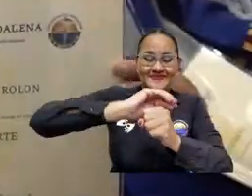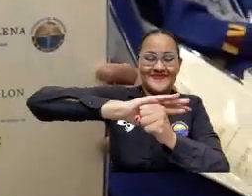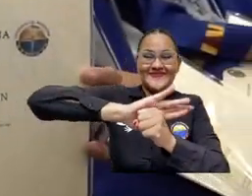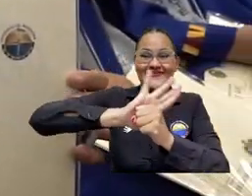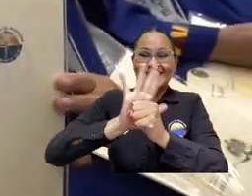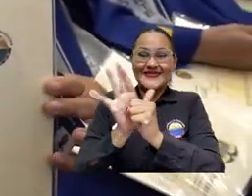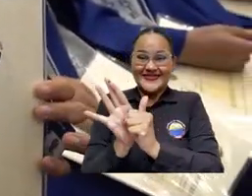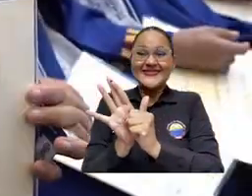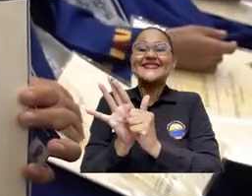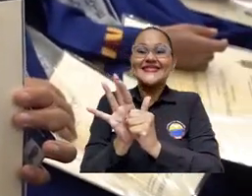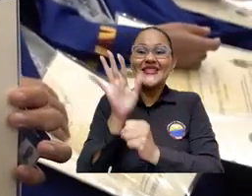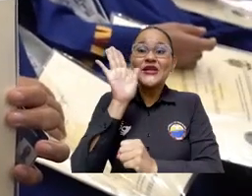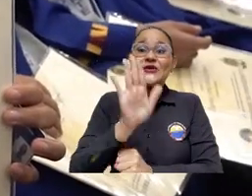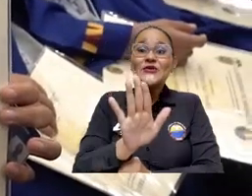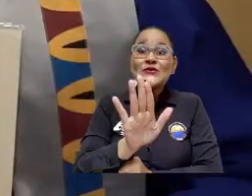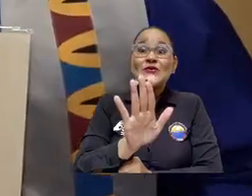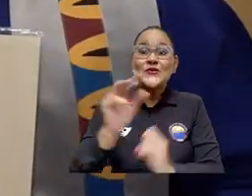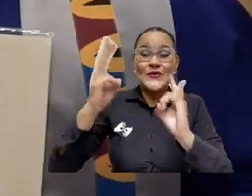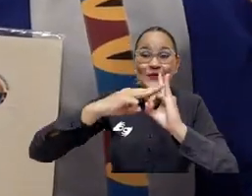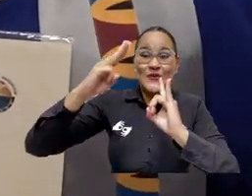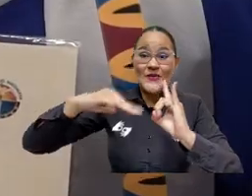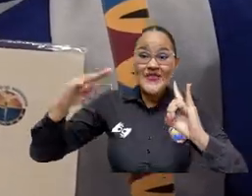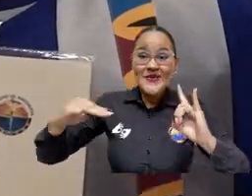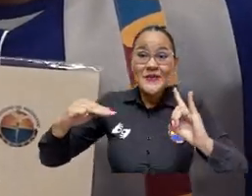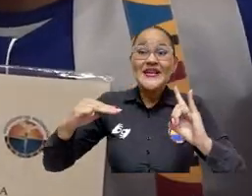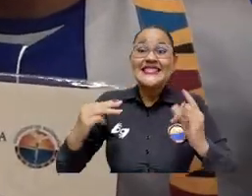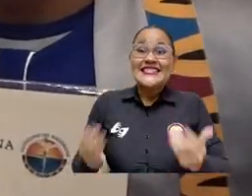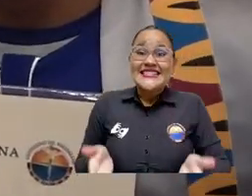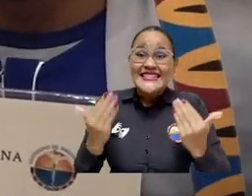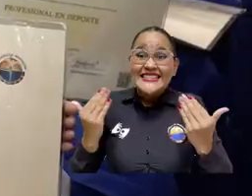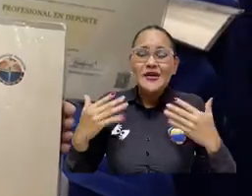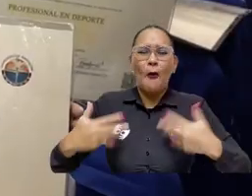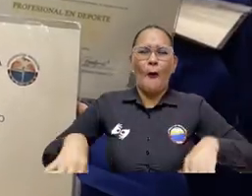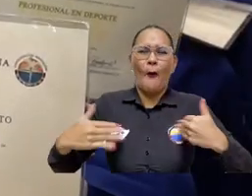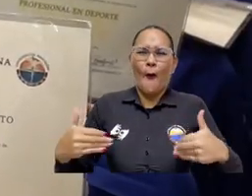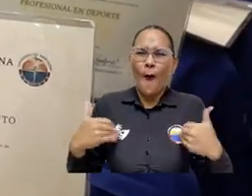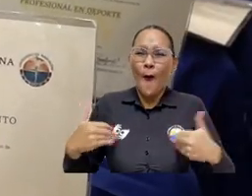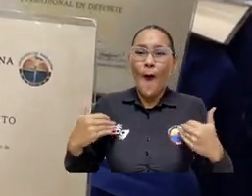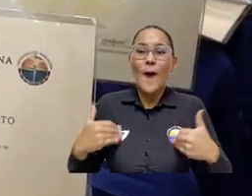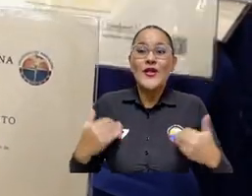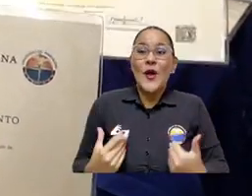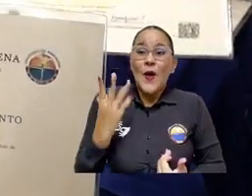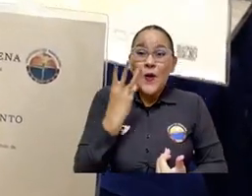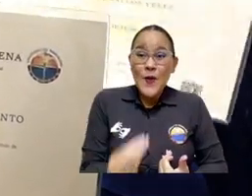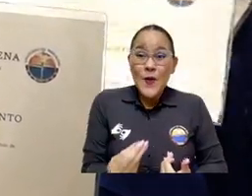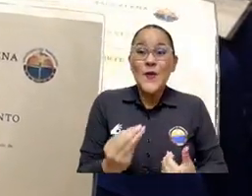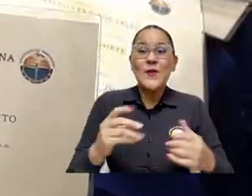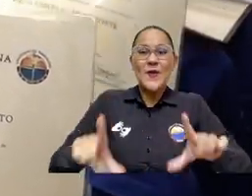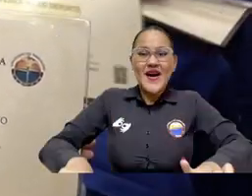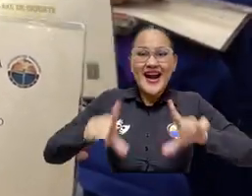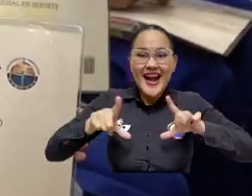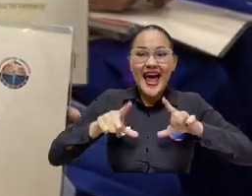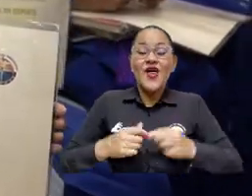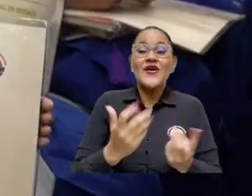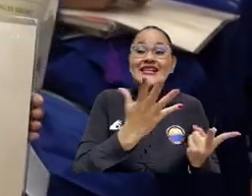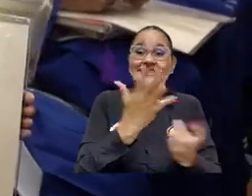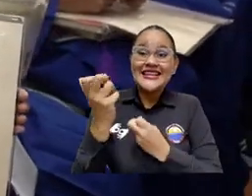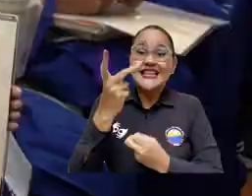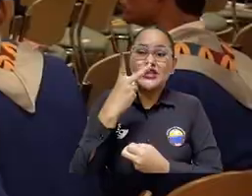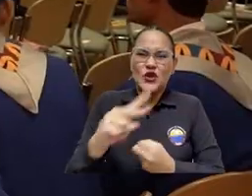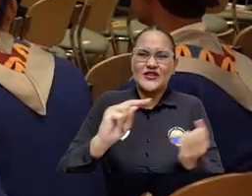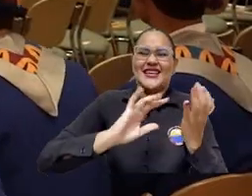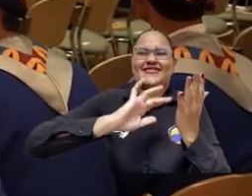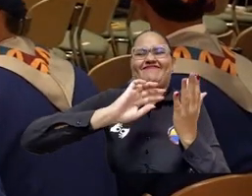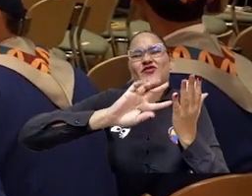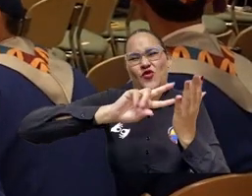el centro para la regionalización de la educación y las oportunidades de unimagdalena hoy celebra una nueva entrega de cortes de graduados